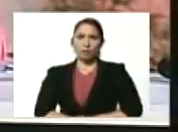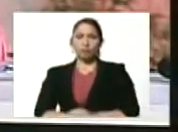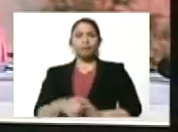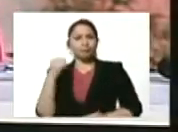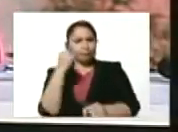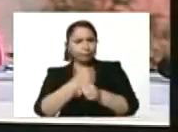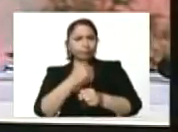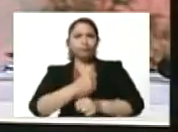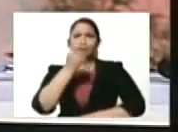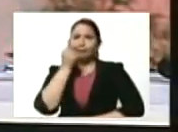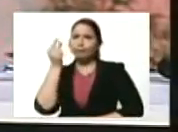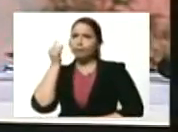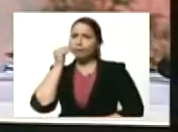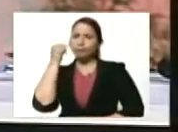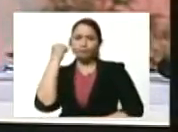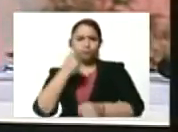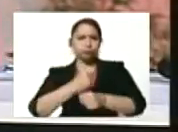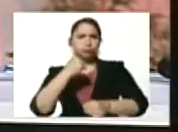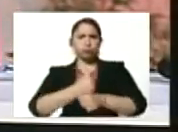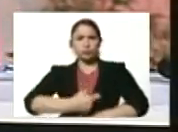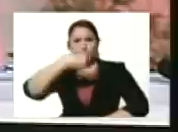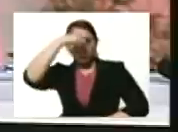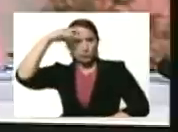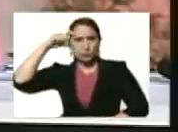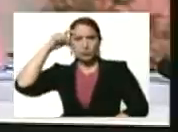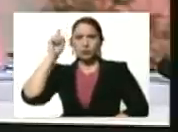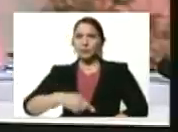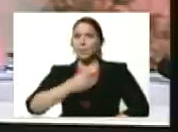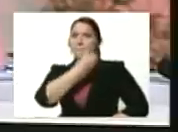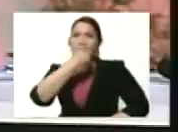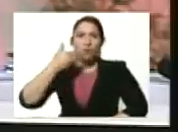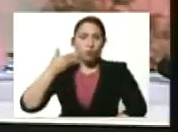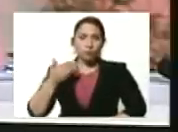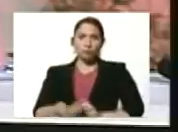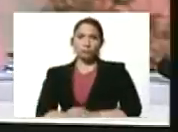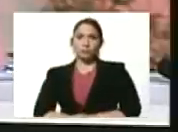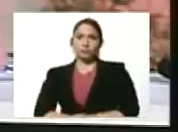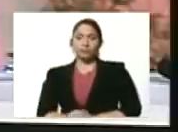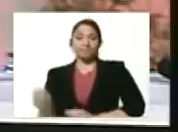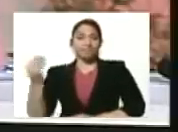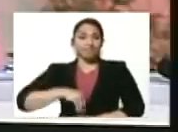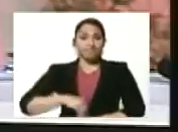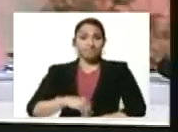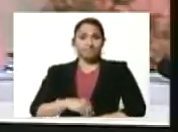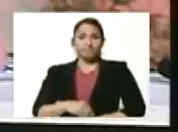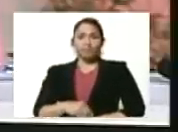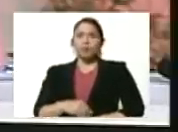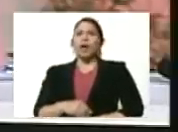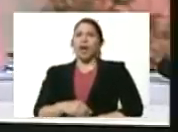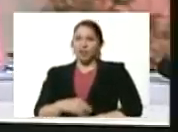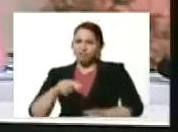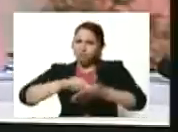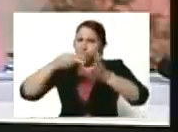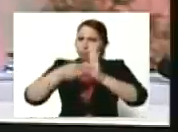de la obrera, del trabajador, en el mejor y más clásico concepto